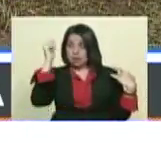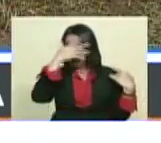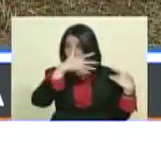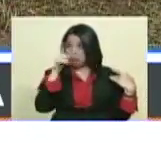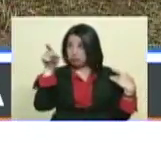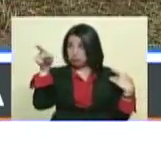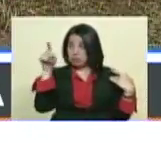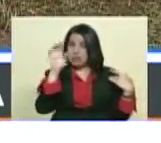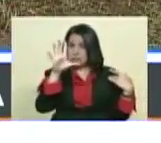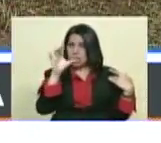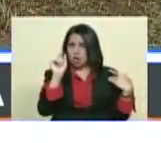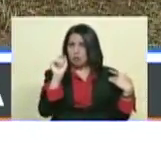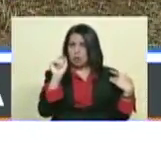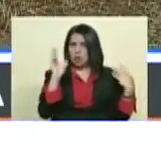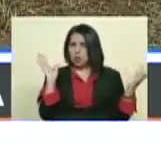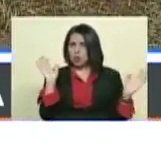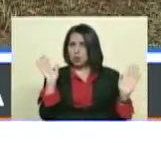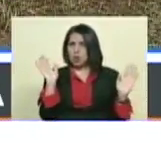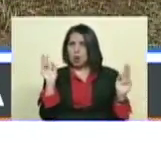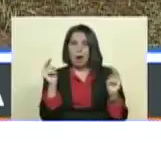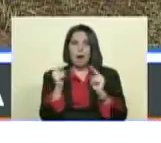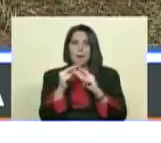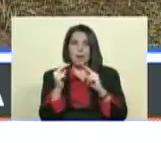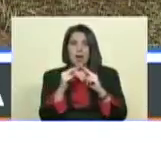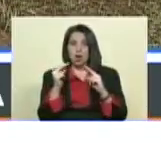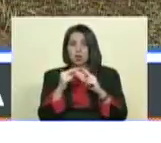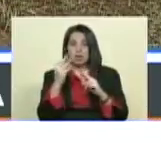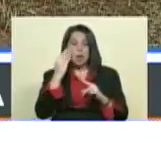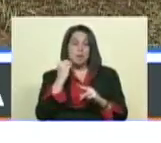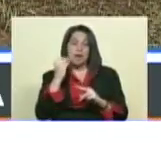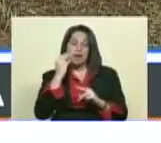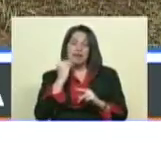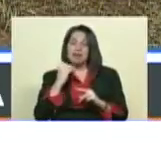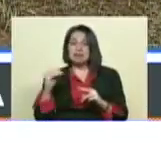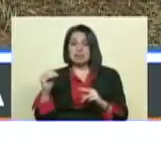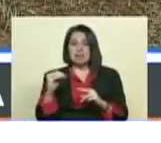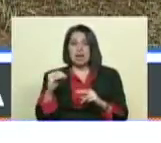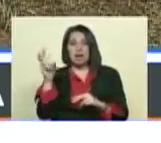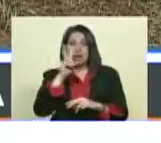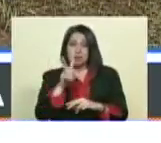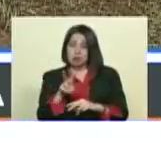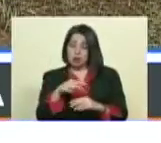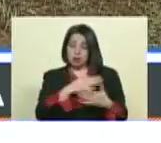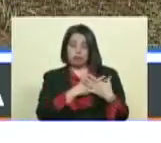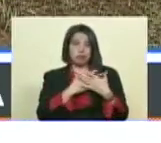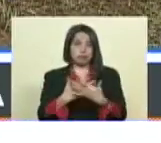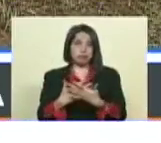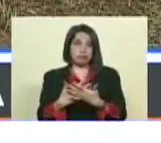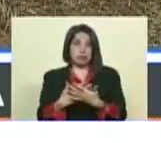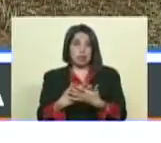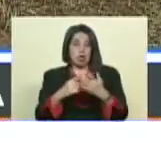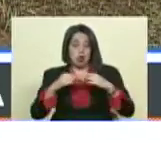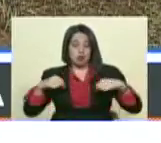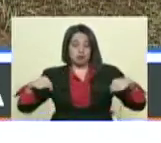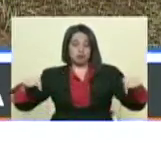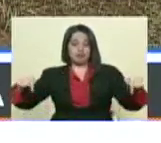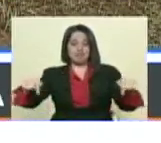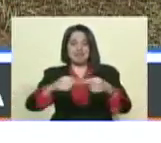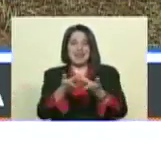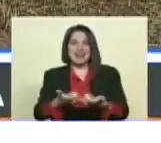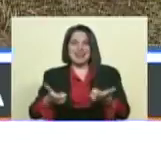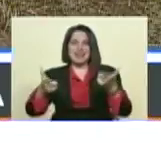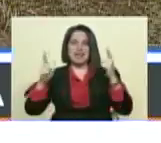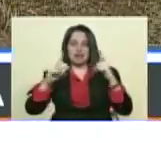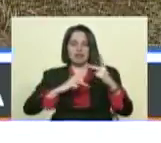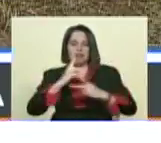tómese 5 minutos para conocer la experiencia venezolana para garantizar nuestro territorio libre de